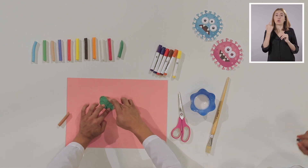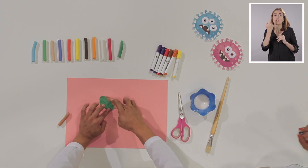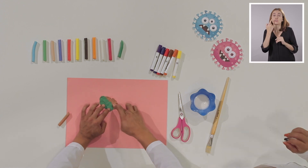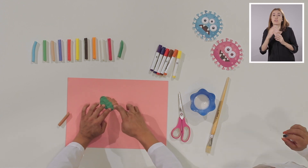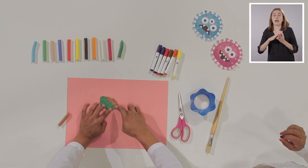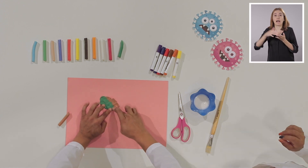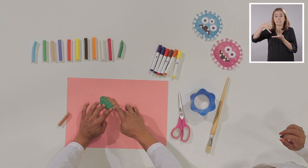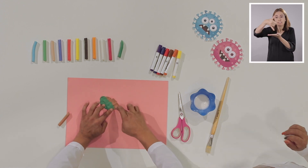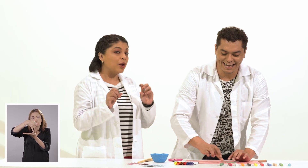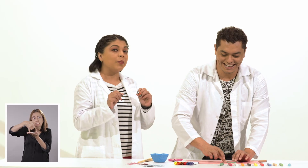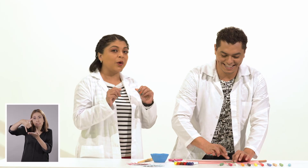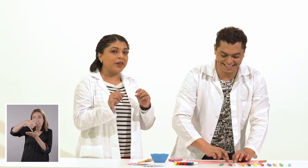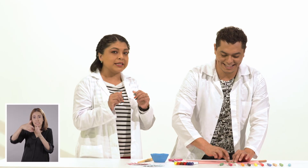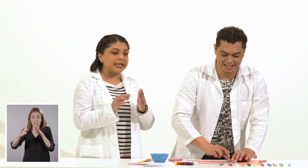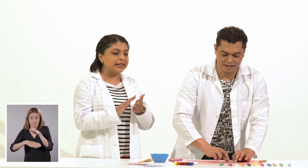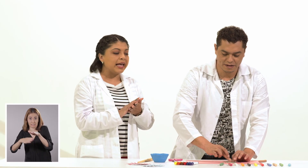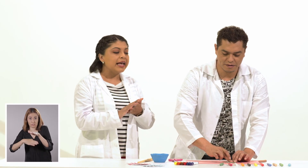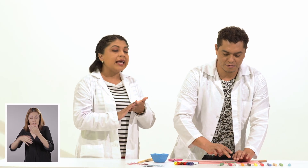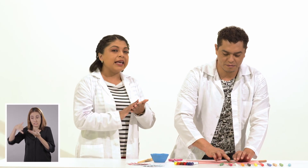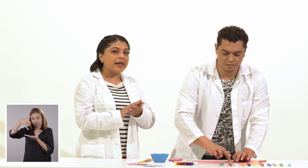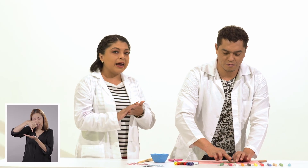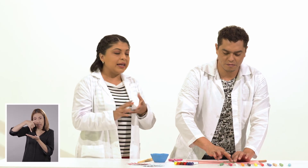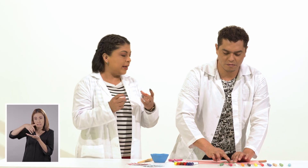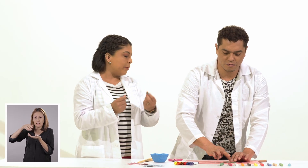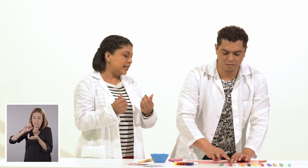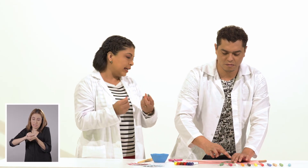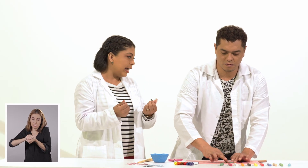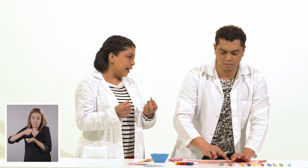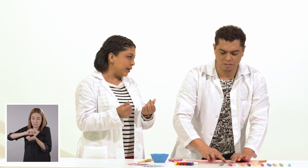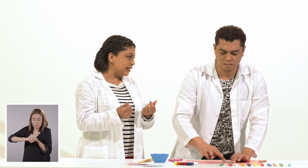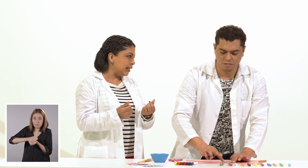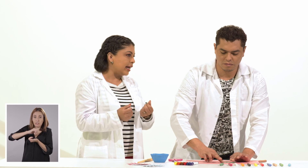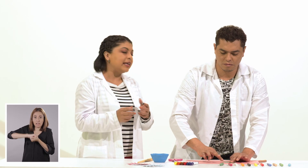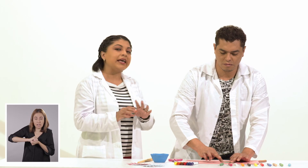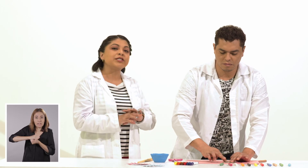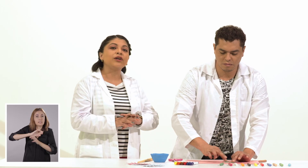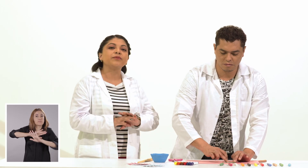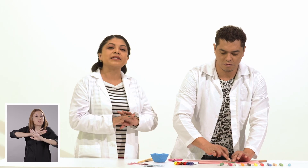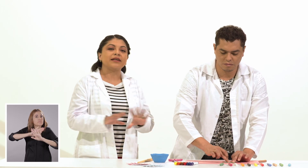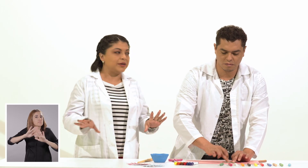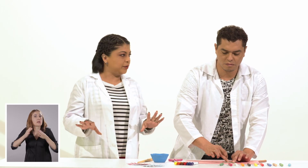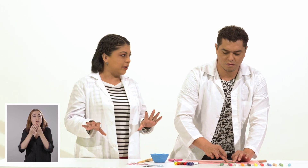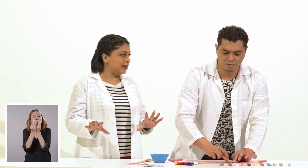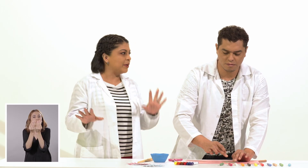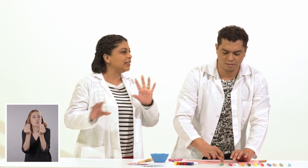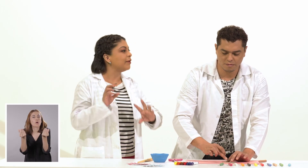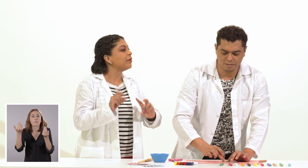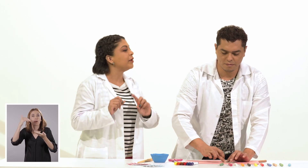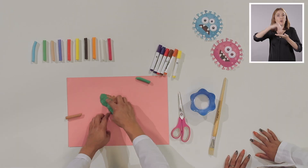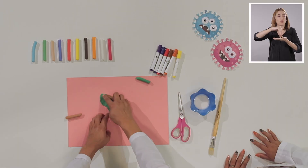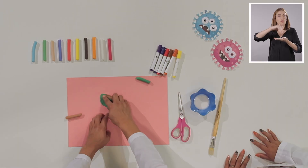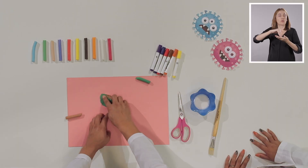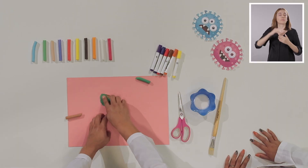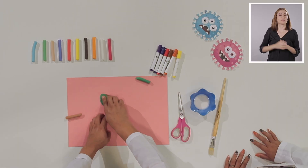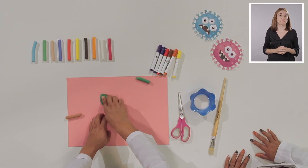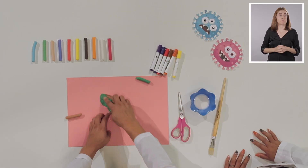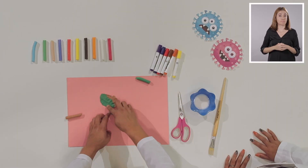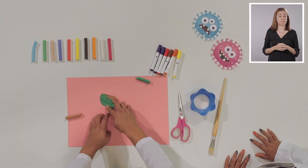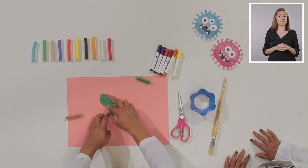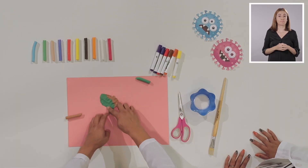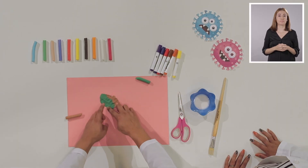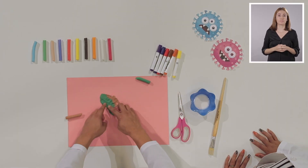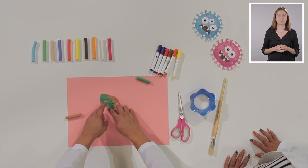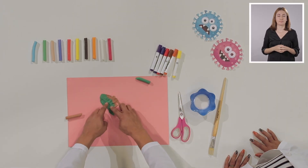de aceite del de cocina, ponerle un poco de aceite y a masajear la plastilina y esto les va a servir otra vez. La plastilina va a volver a hacerse suavecita.